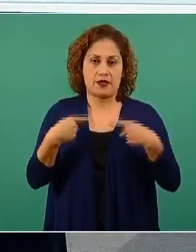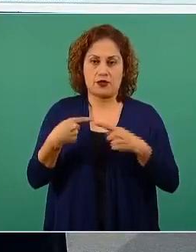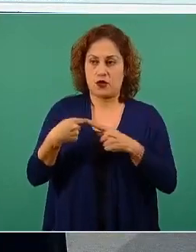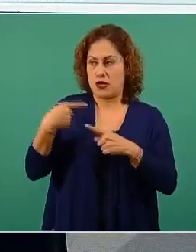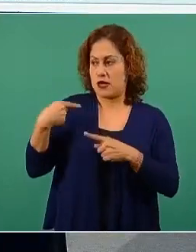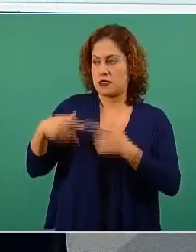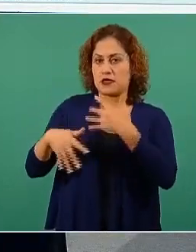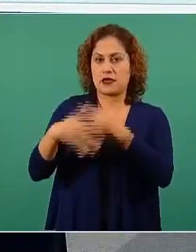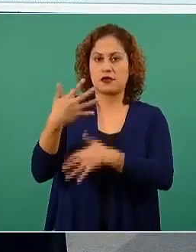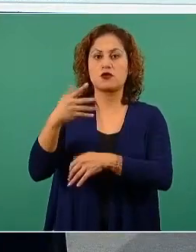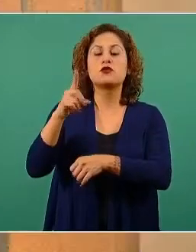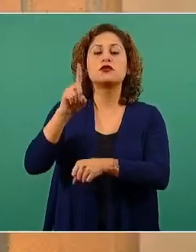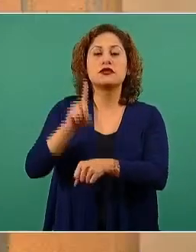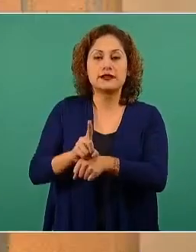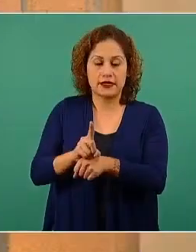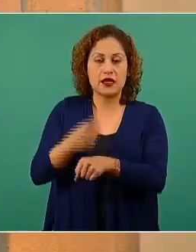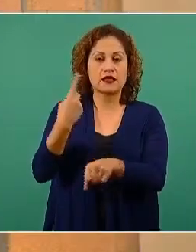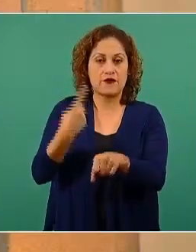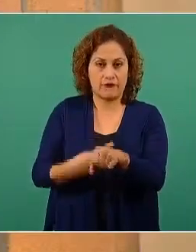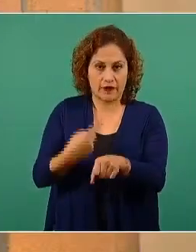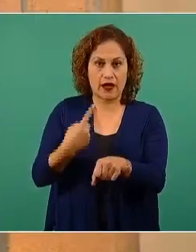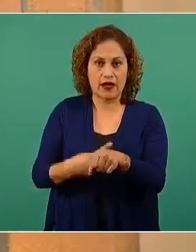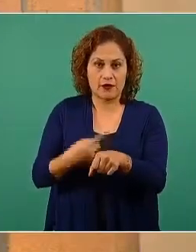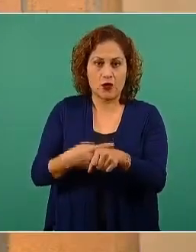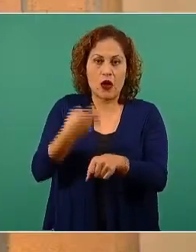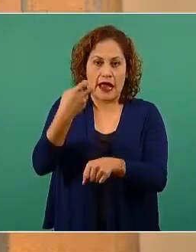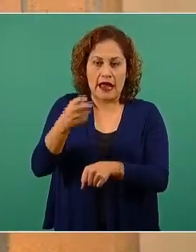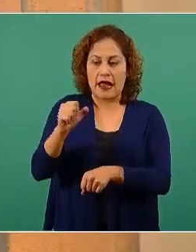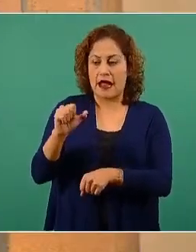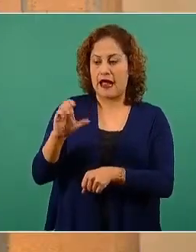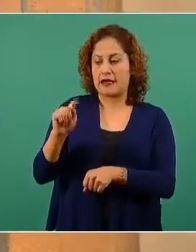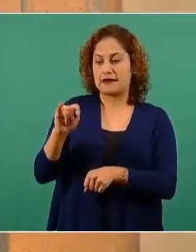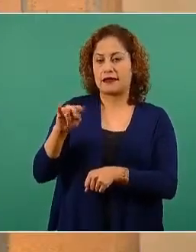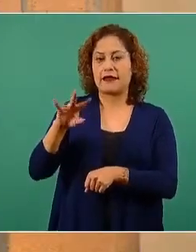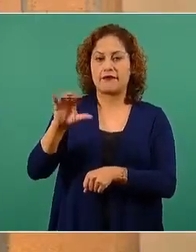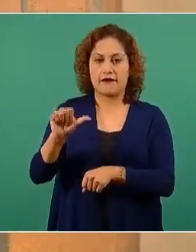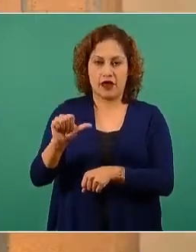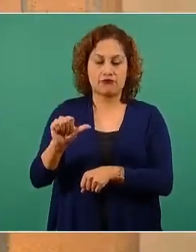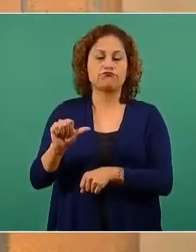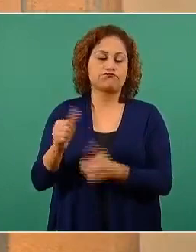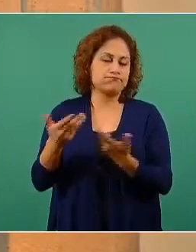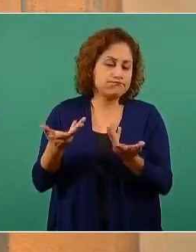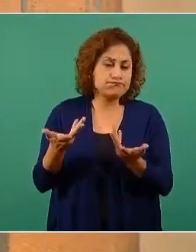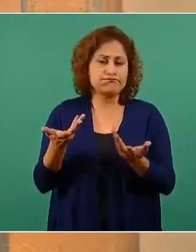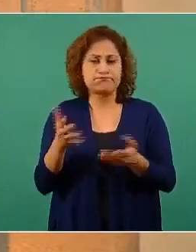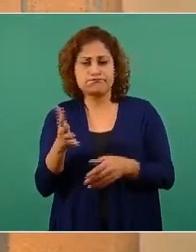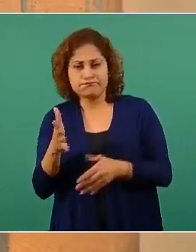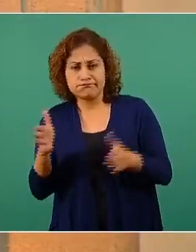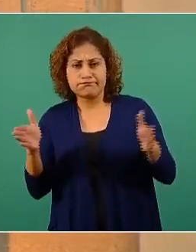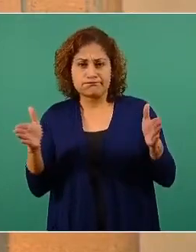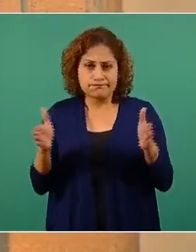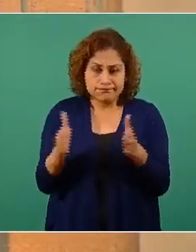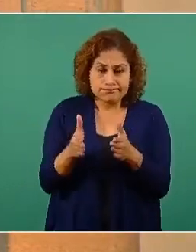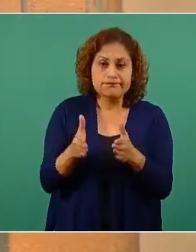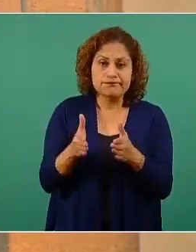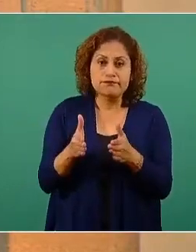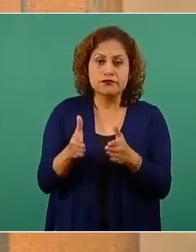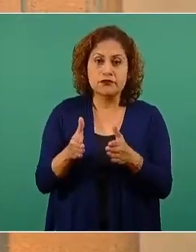en los 14 días. Esa es la epidemia activa, es pequeña la epidemia activa. Todas las demás, más